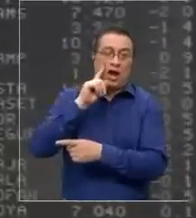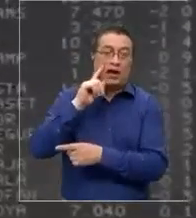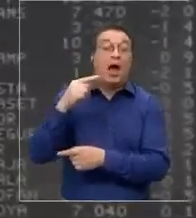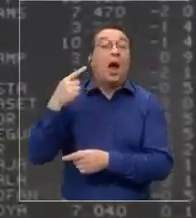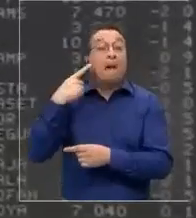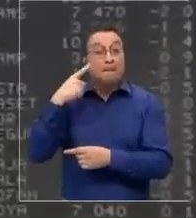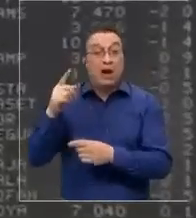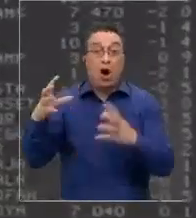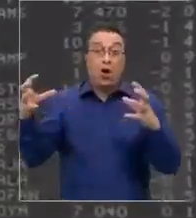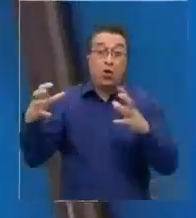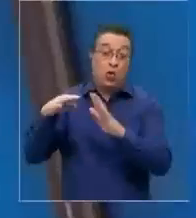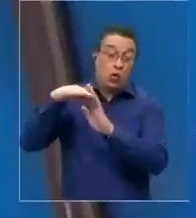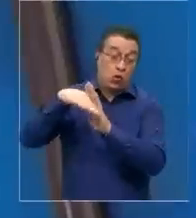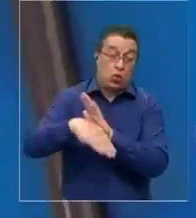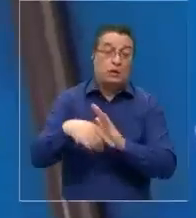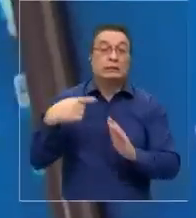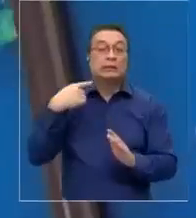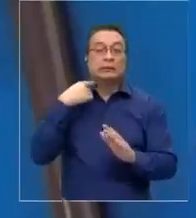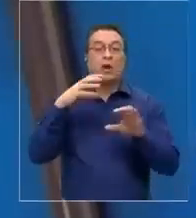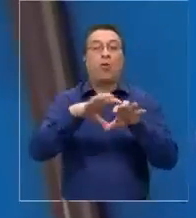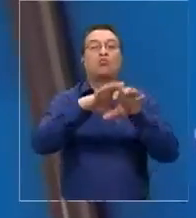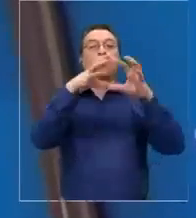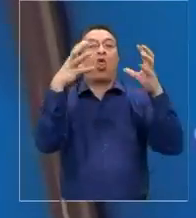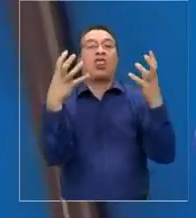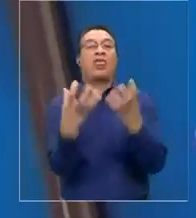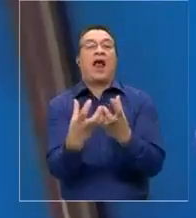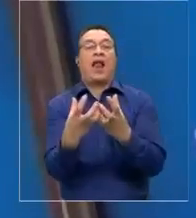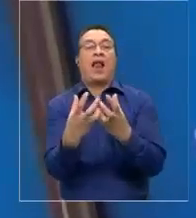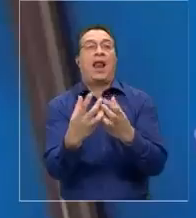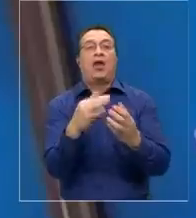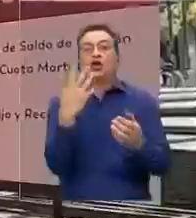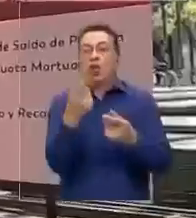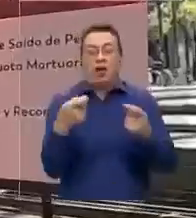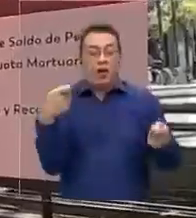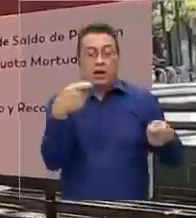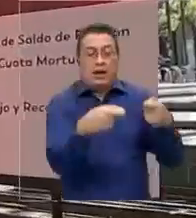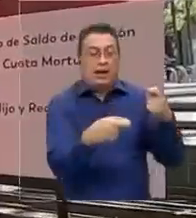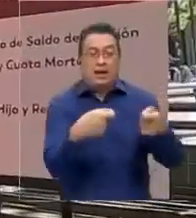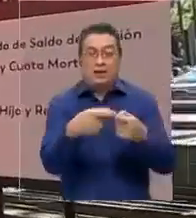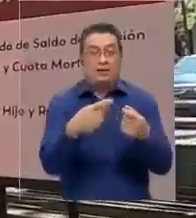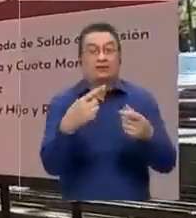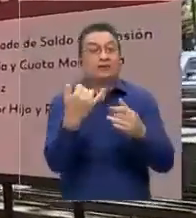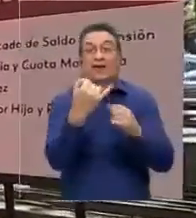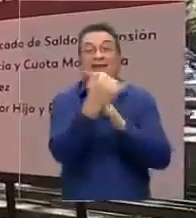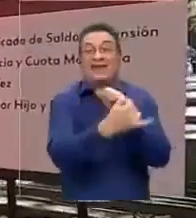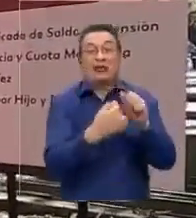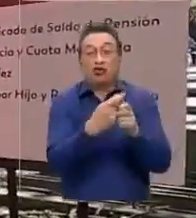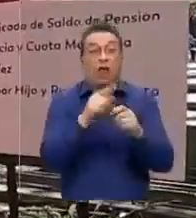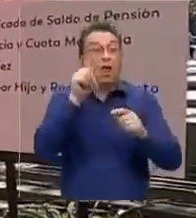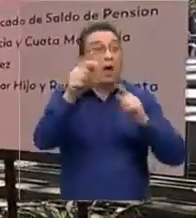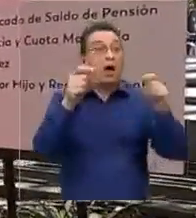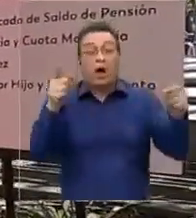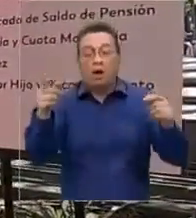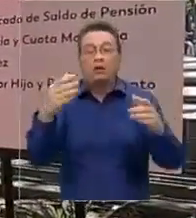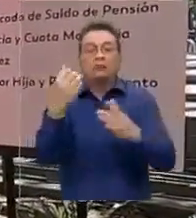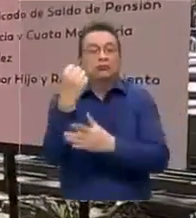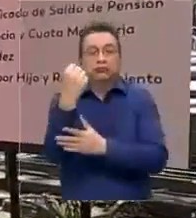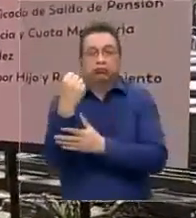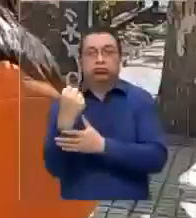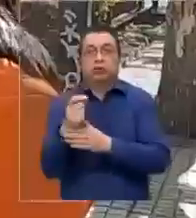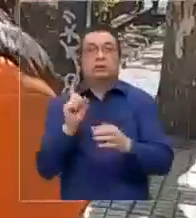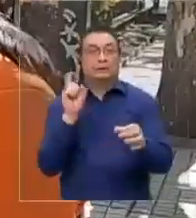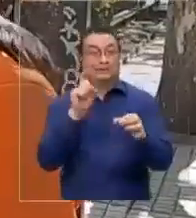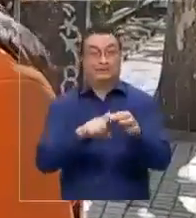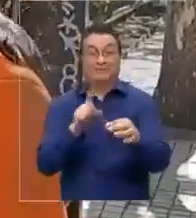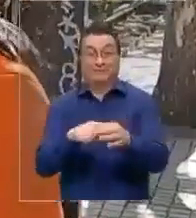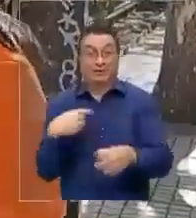es tal que ha afectado los mercados globales y por lo tanto las inversiones en instrumentos extranjeros. Esta situación preocupa a afiliados